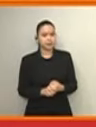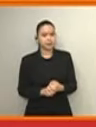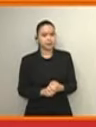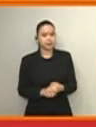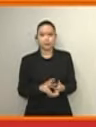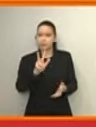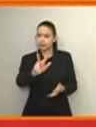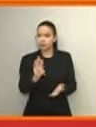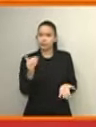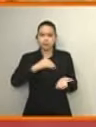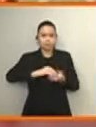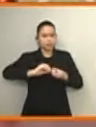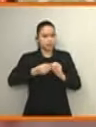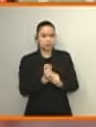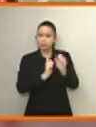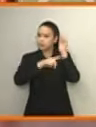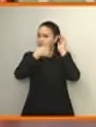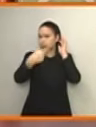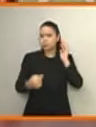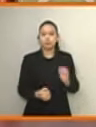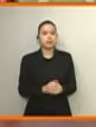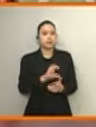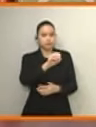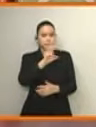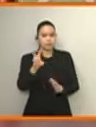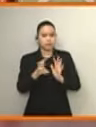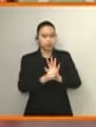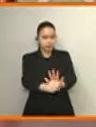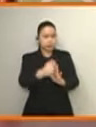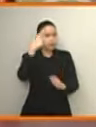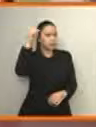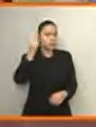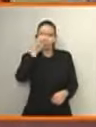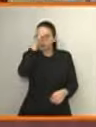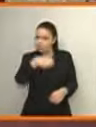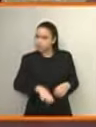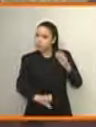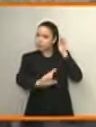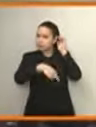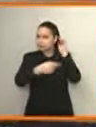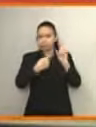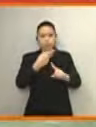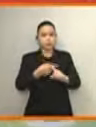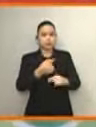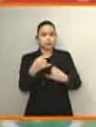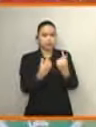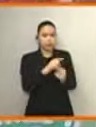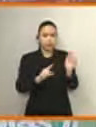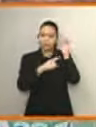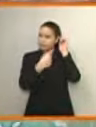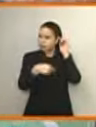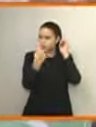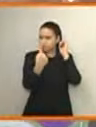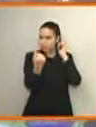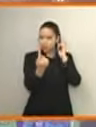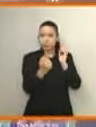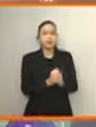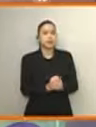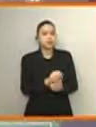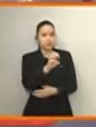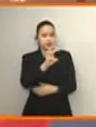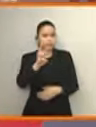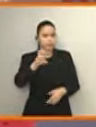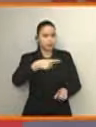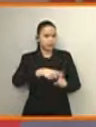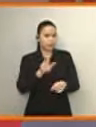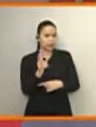El 3. Número ganador en la diaria es el 06 con su símbolo y sueños elefante. Para Multi-X, jugada gratis. Y para más uno, 06.